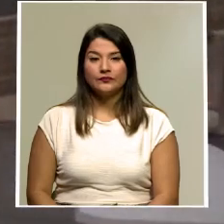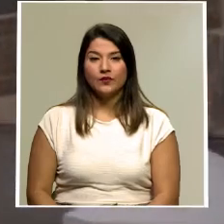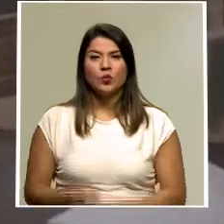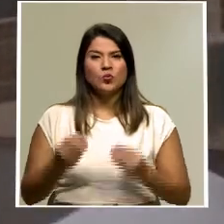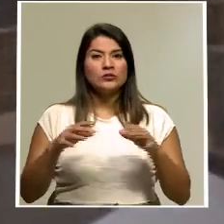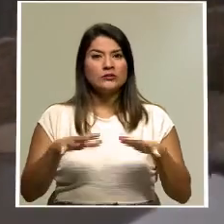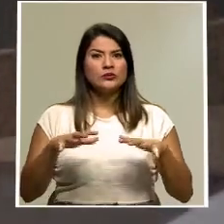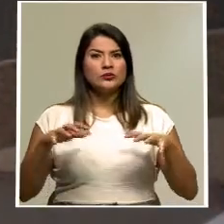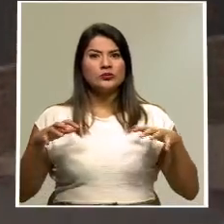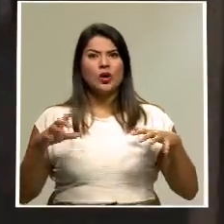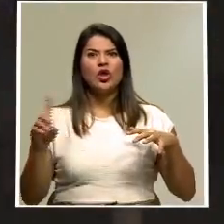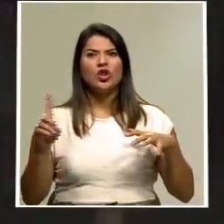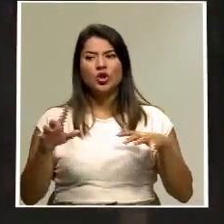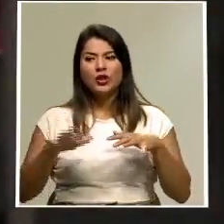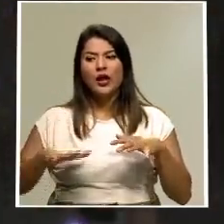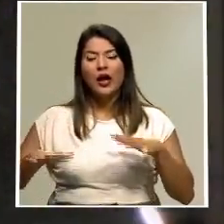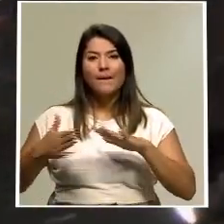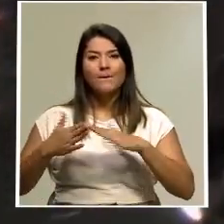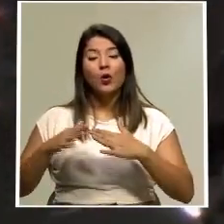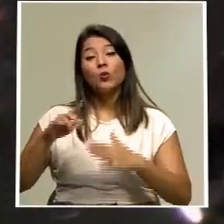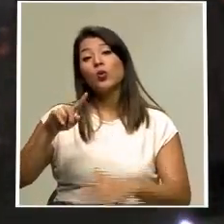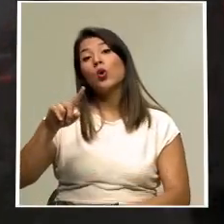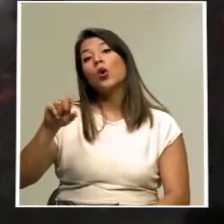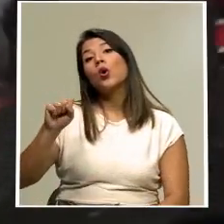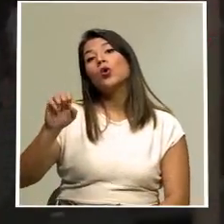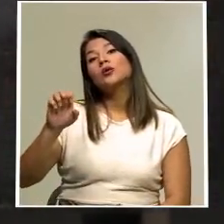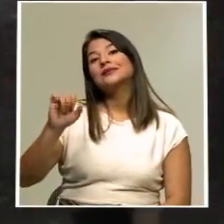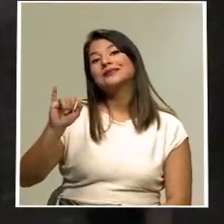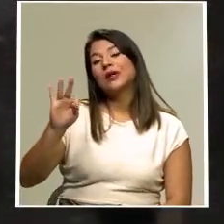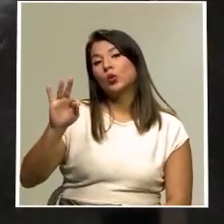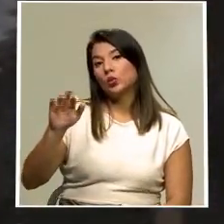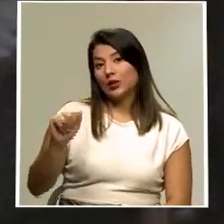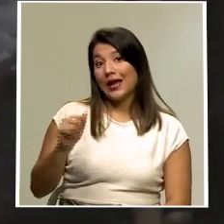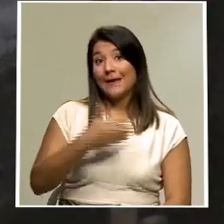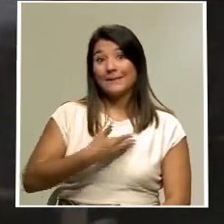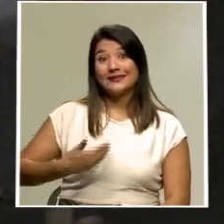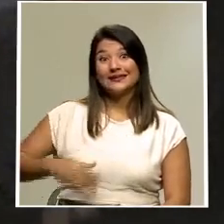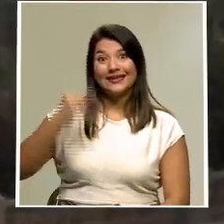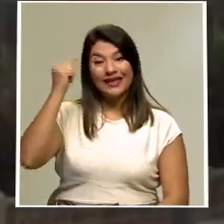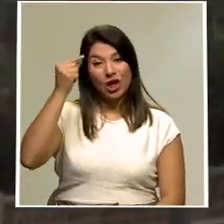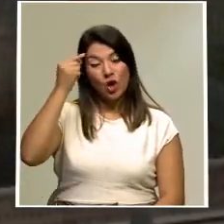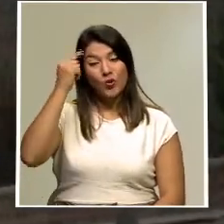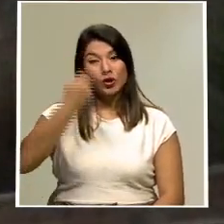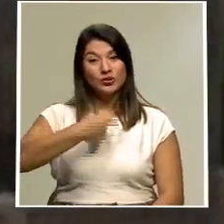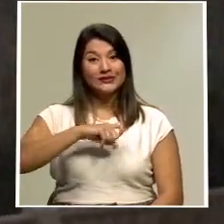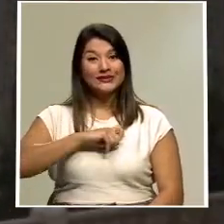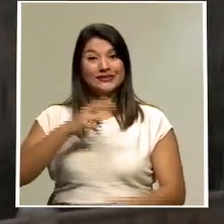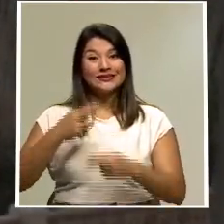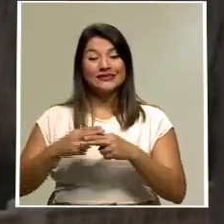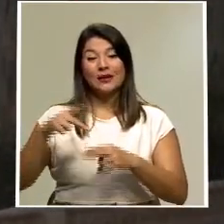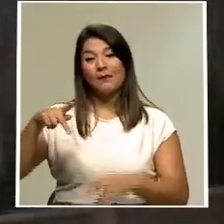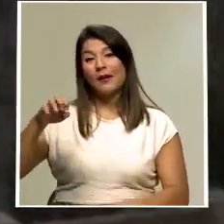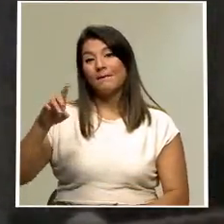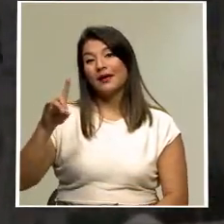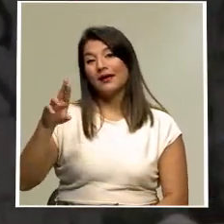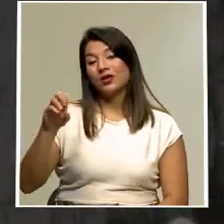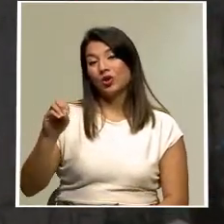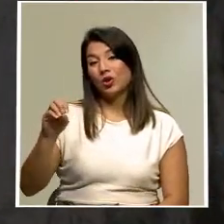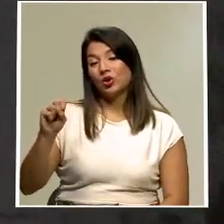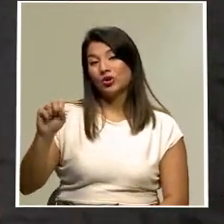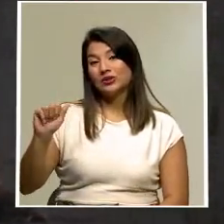Tensión en Ceuta. El presidente del gobierno de España, Pedro Sánchez, prometió el martes restablecer el orden en el